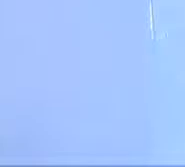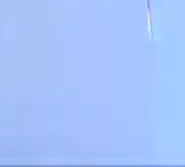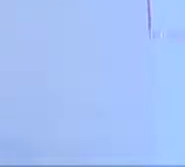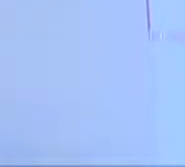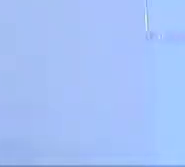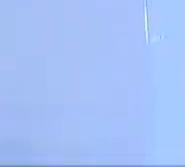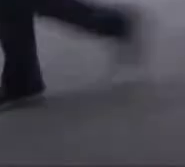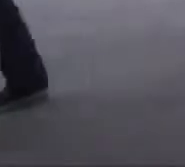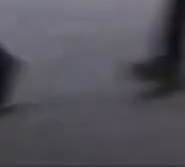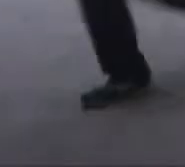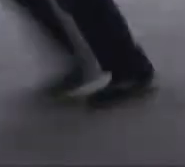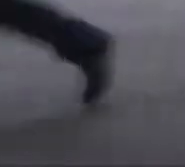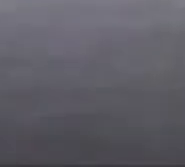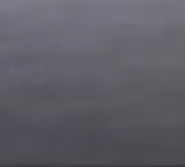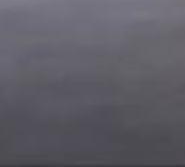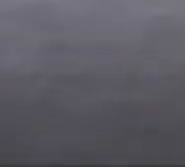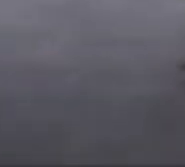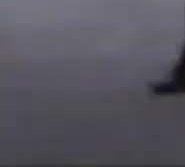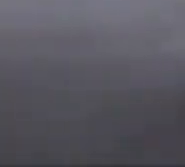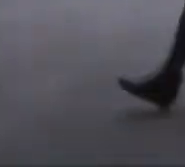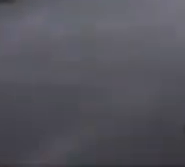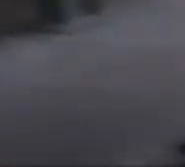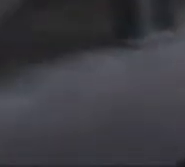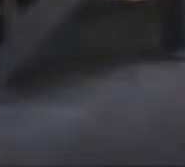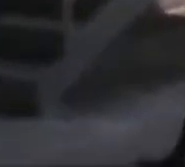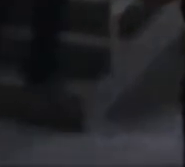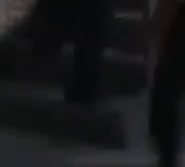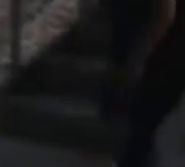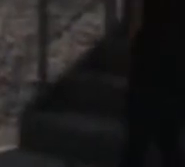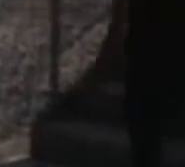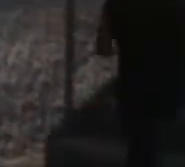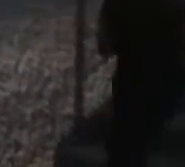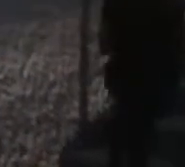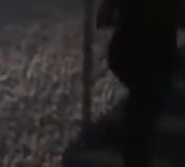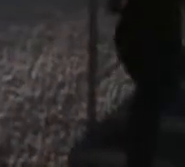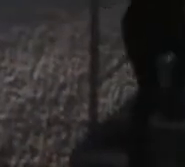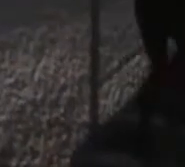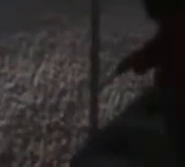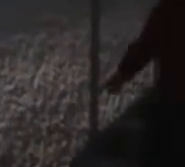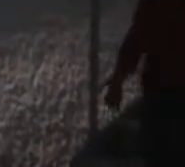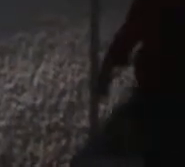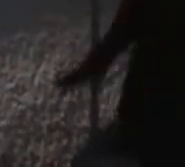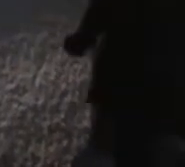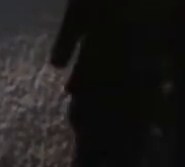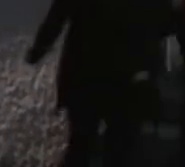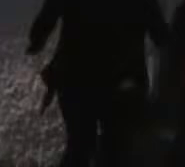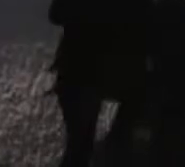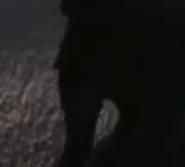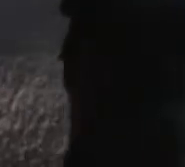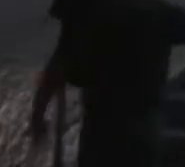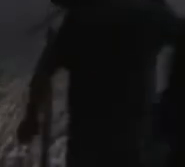izquierda que los dirigirá hacia la escalera de emergencia la cual tendrán que ascender con